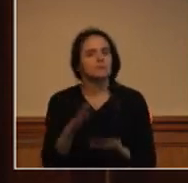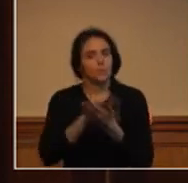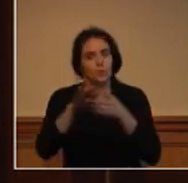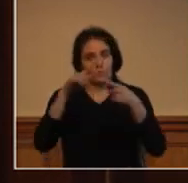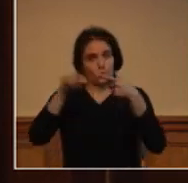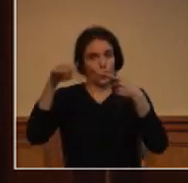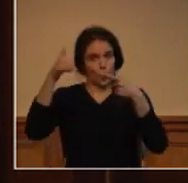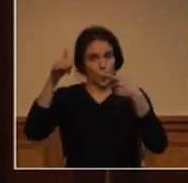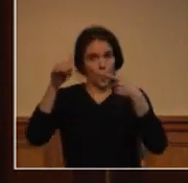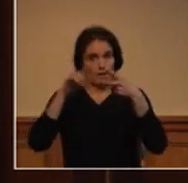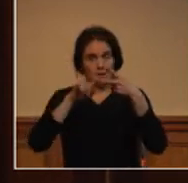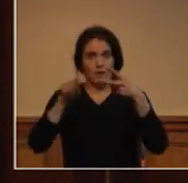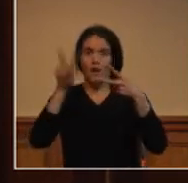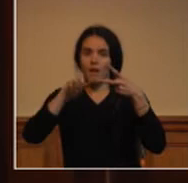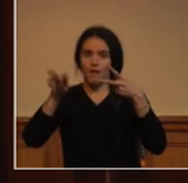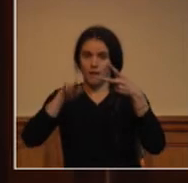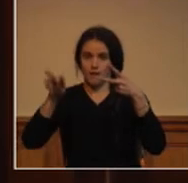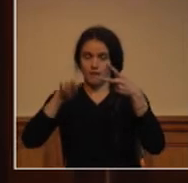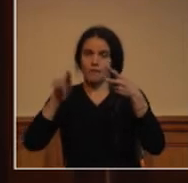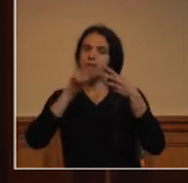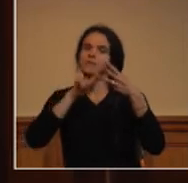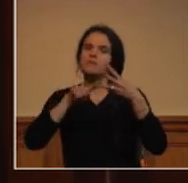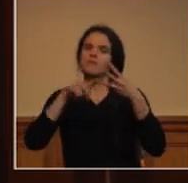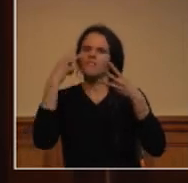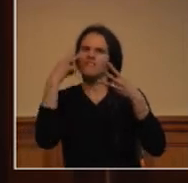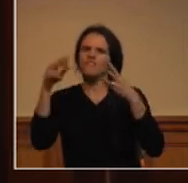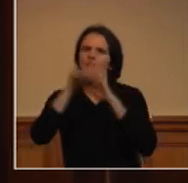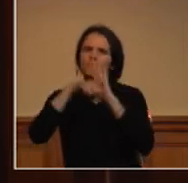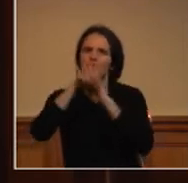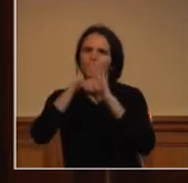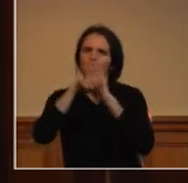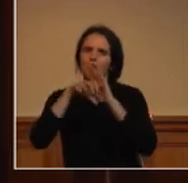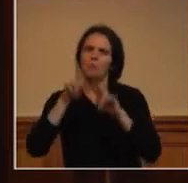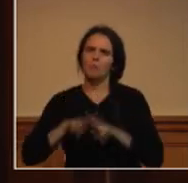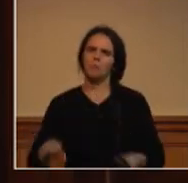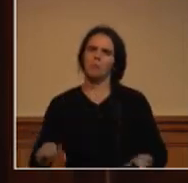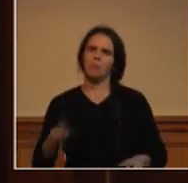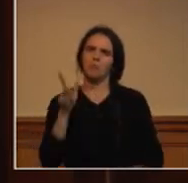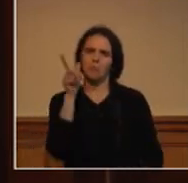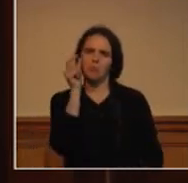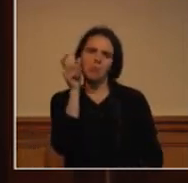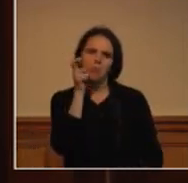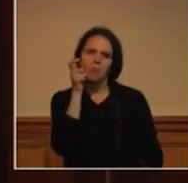jugar, para leer o para ver videos pasivamente.